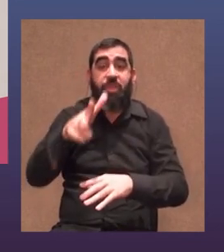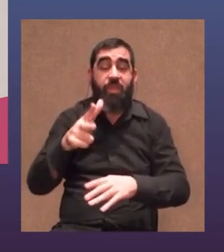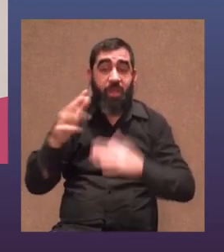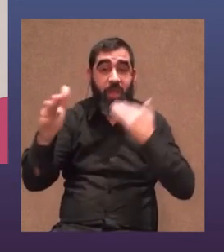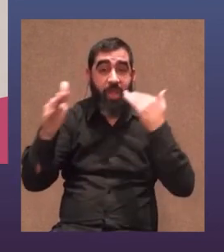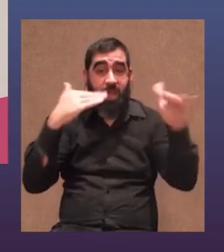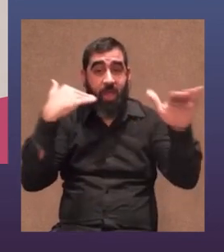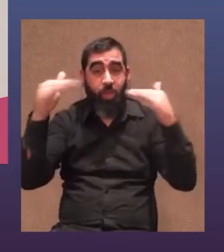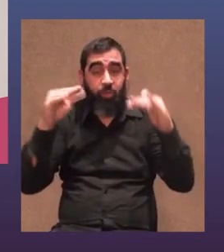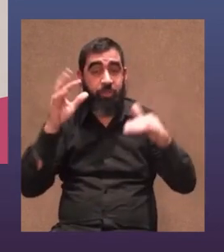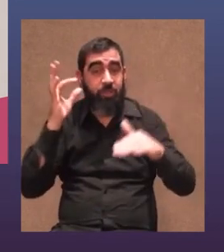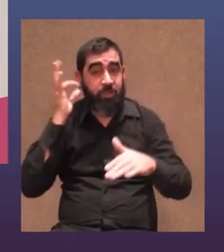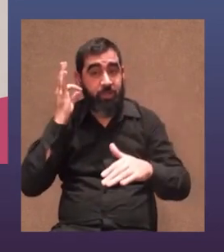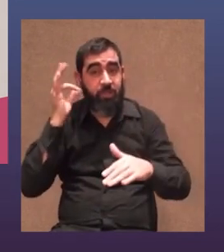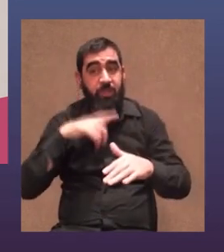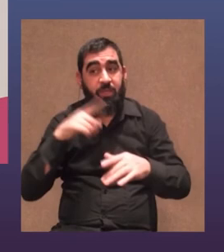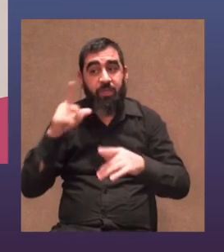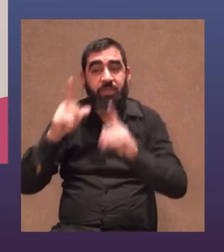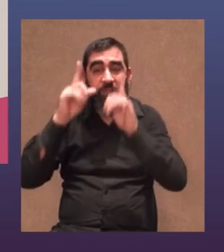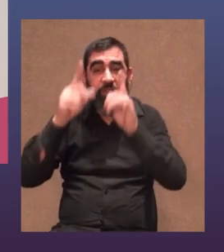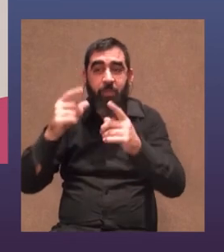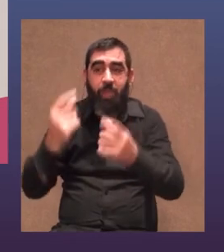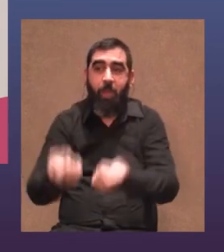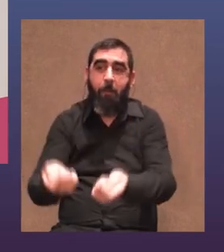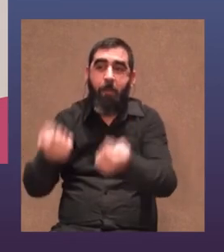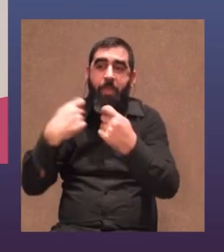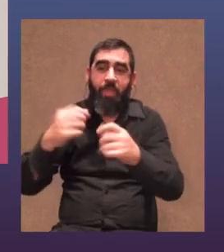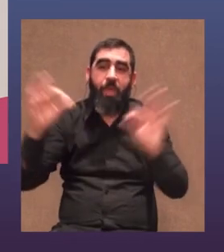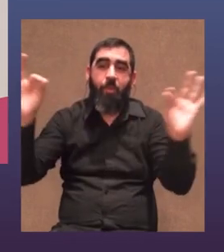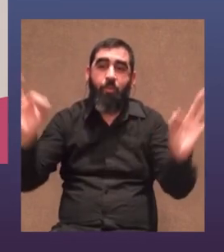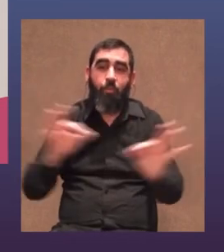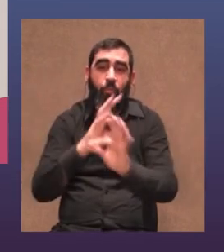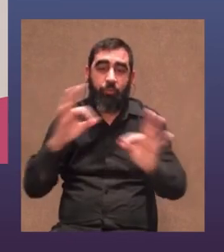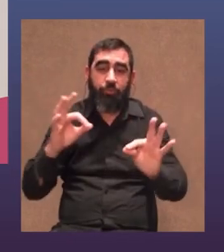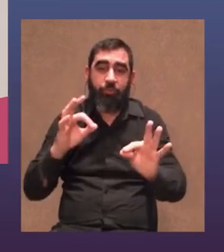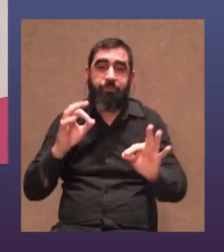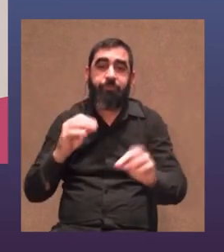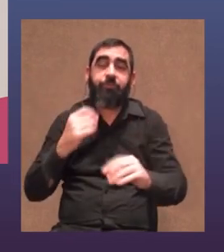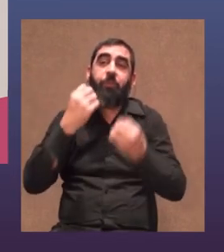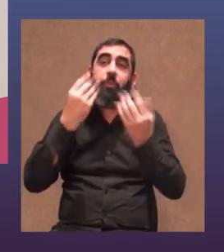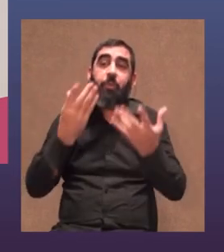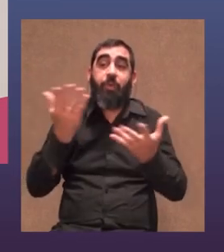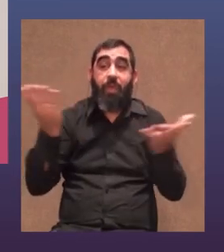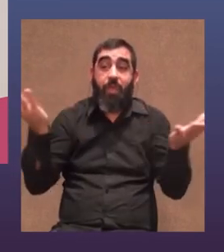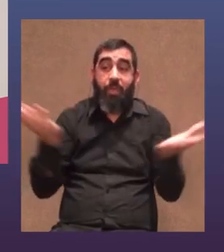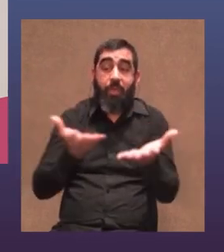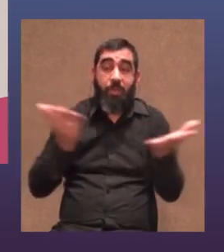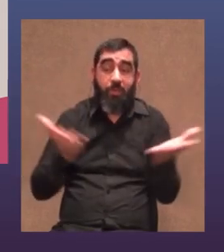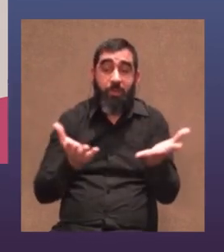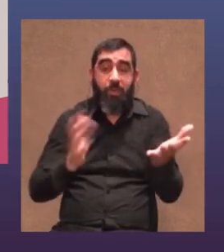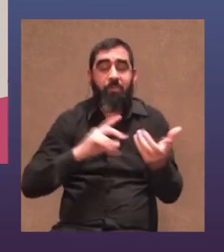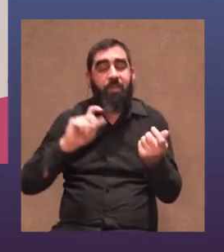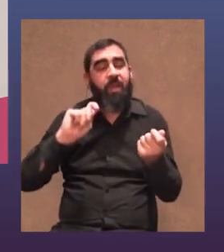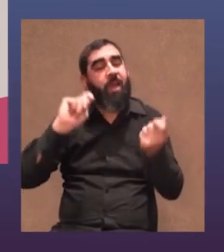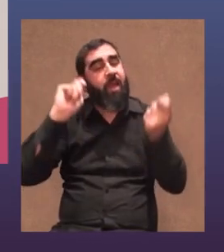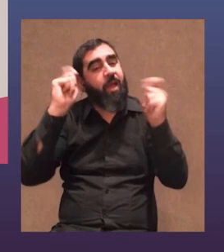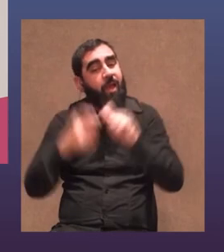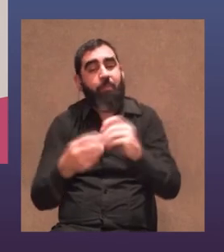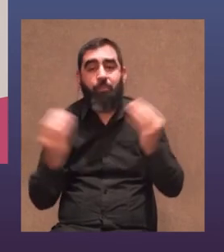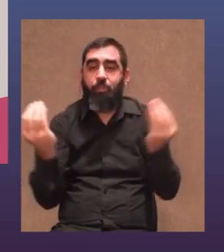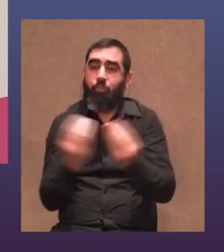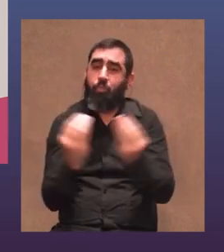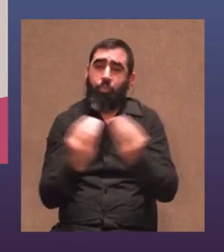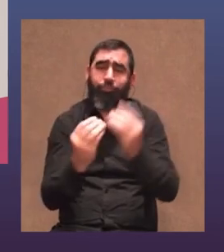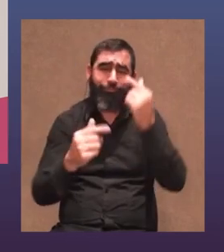adolescentes y ellas también son como mis proveedoras oficiales, ¿no? Porque como que veo que hoy en día la va cambiando tanto y hay